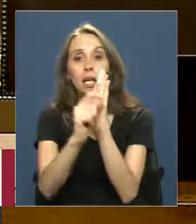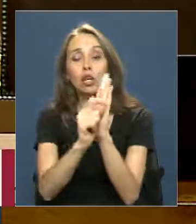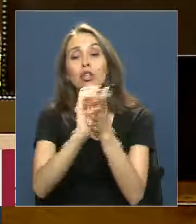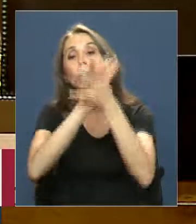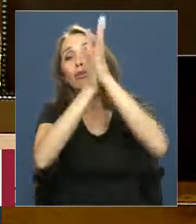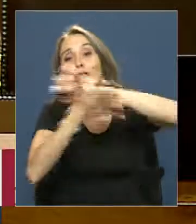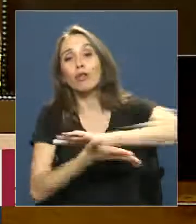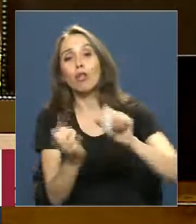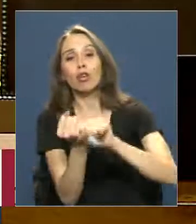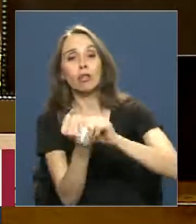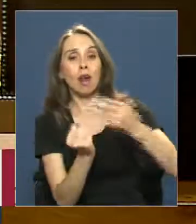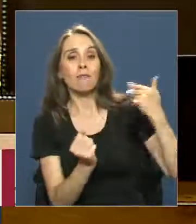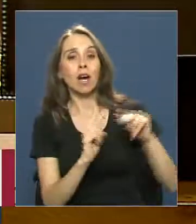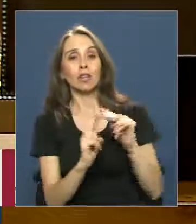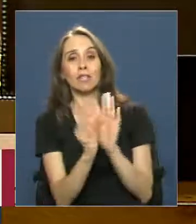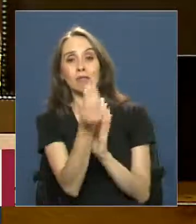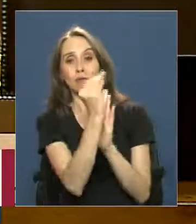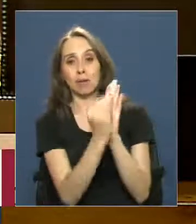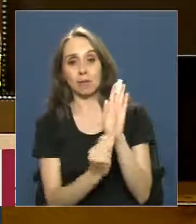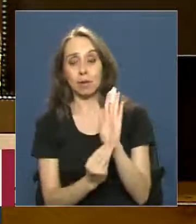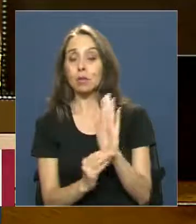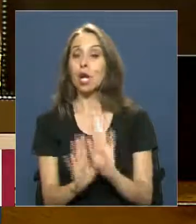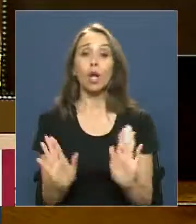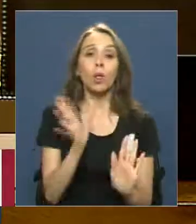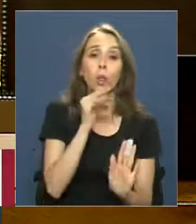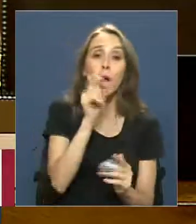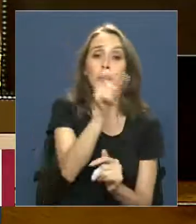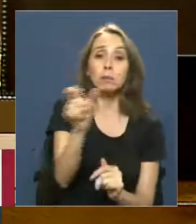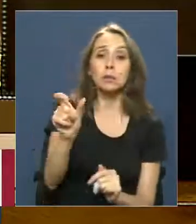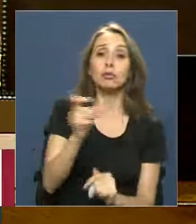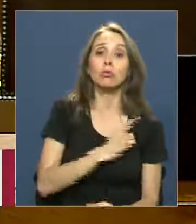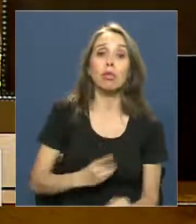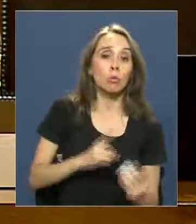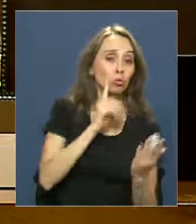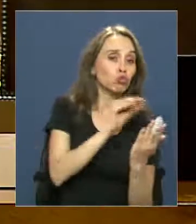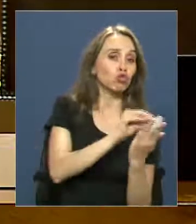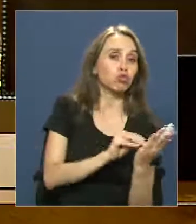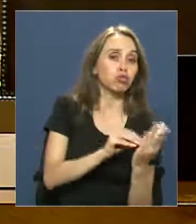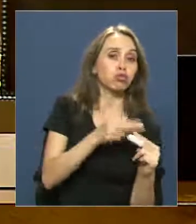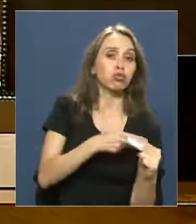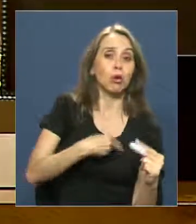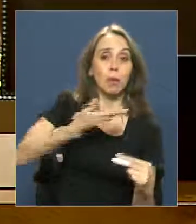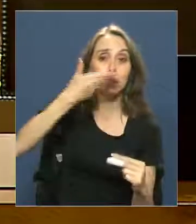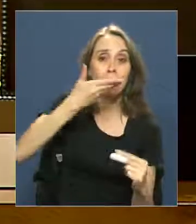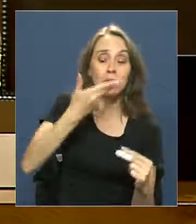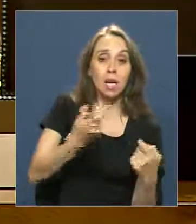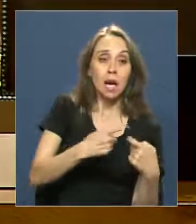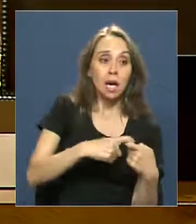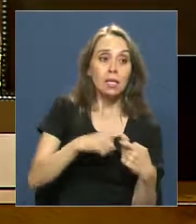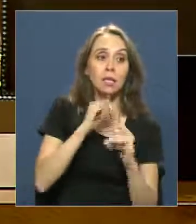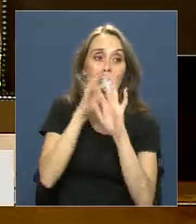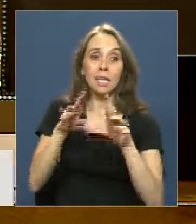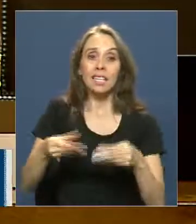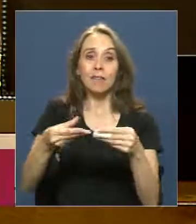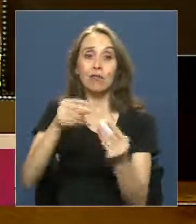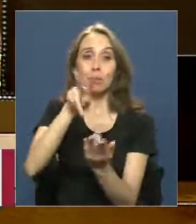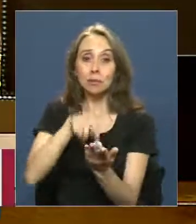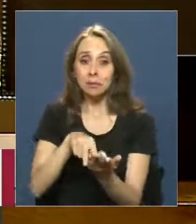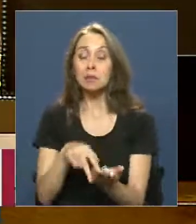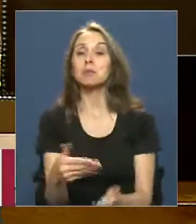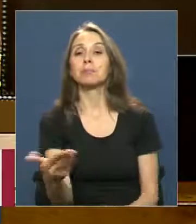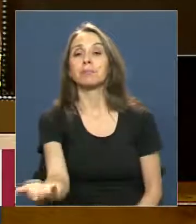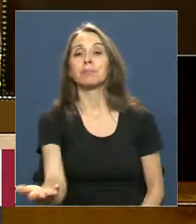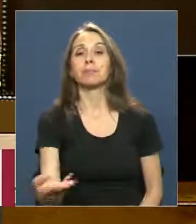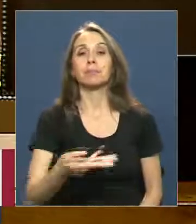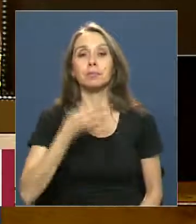trabajo realizado. No habiendo más inscritos respecto de este informe, muy bien, tiene la